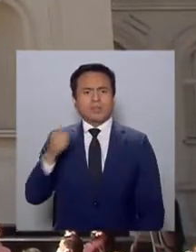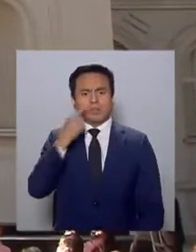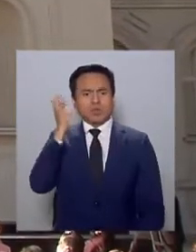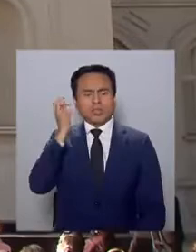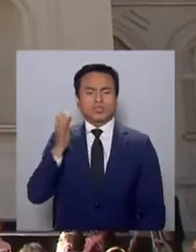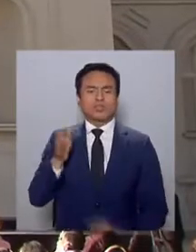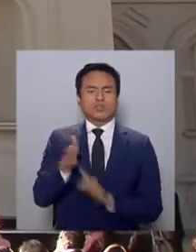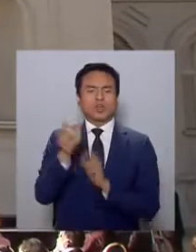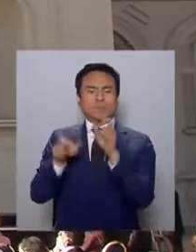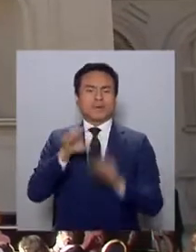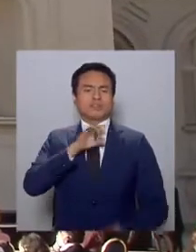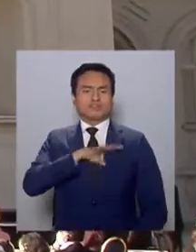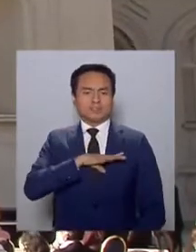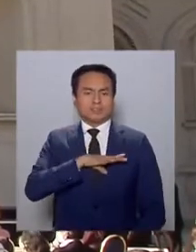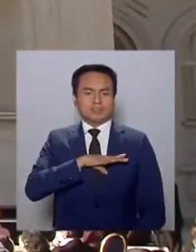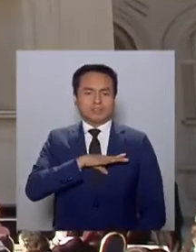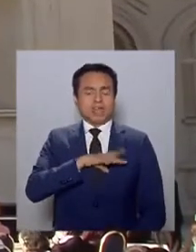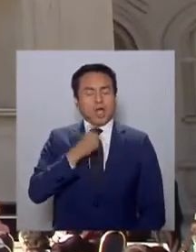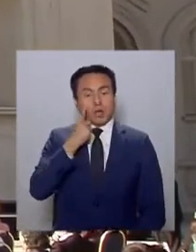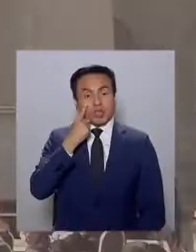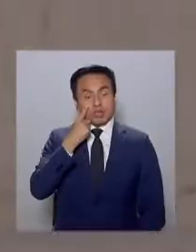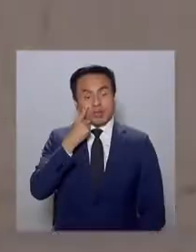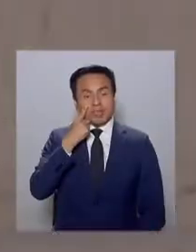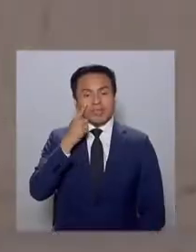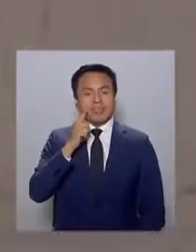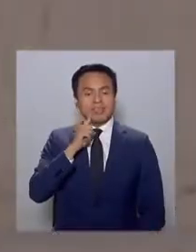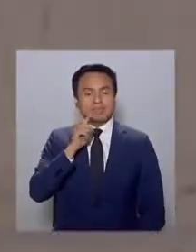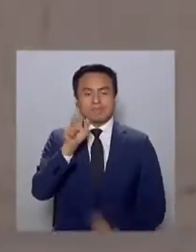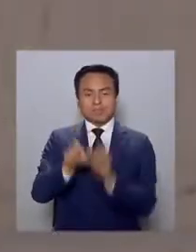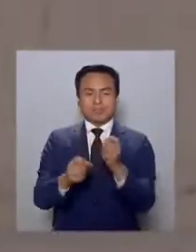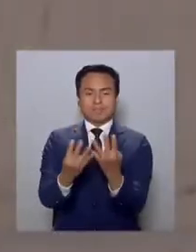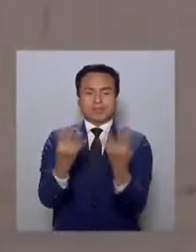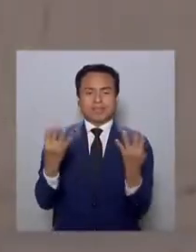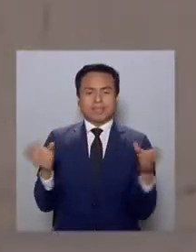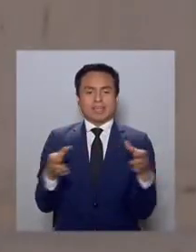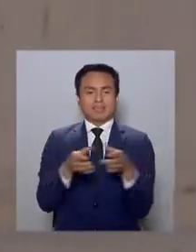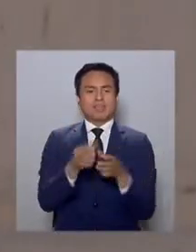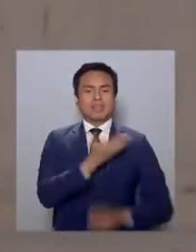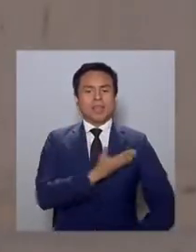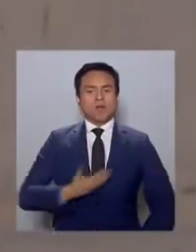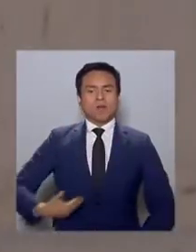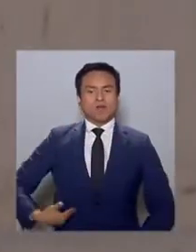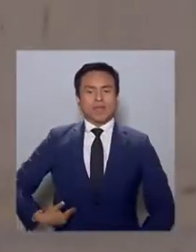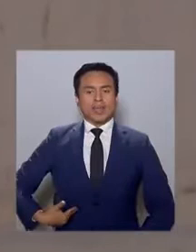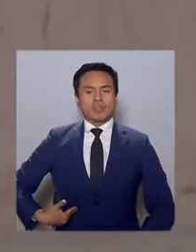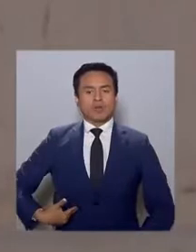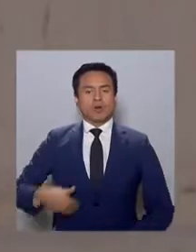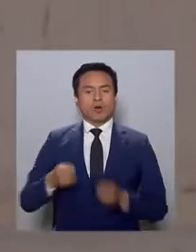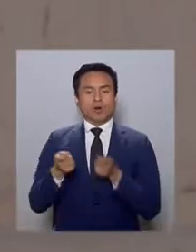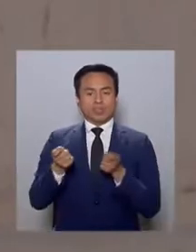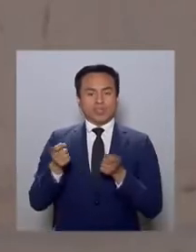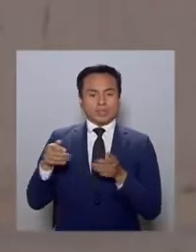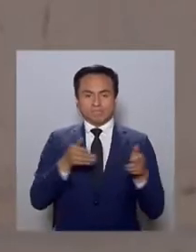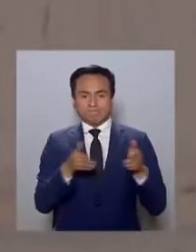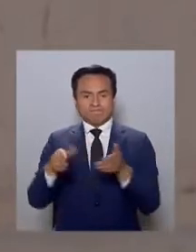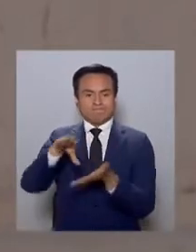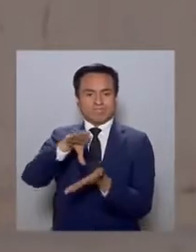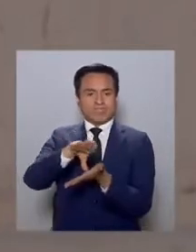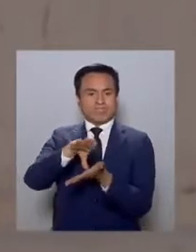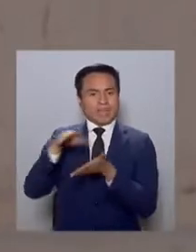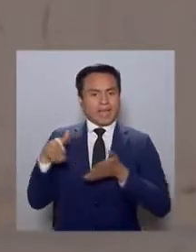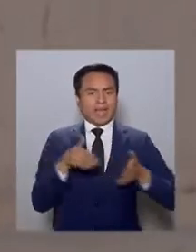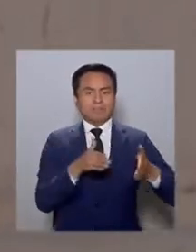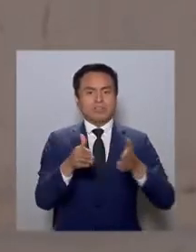todos nuestros compatriotas, conoceremos a quienes serán parte del equipo de gobierno que conducirá a nuestro país por